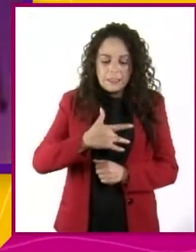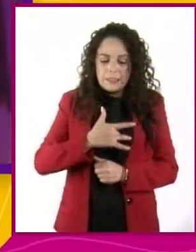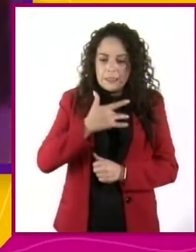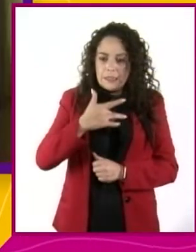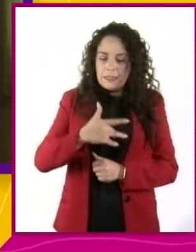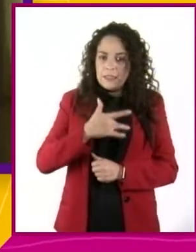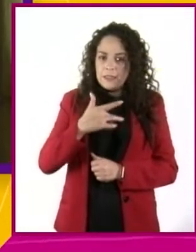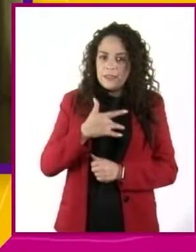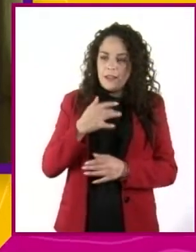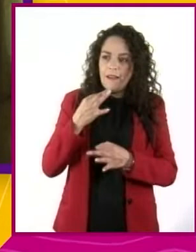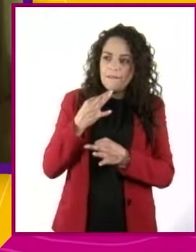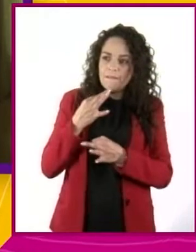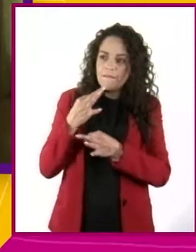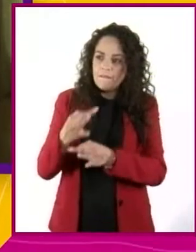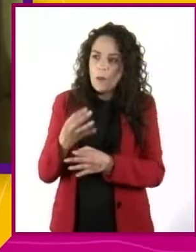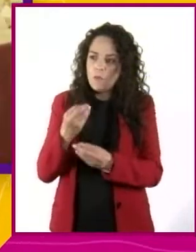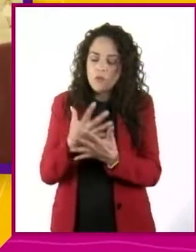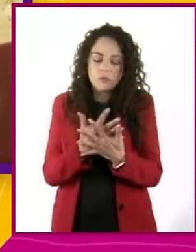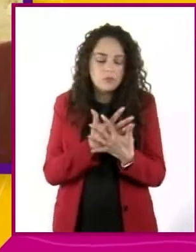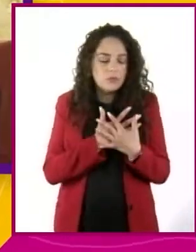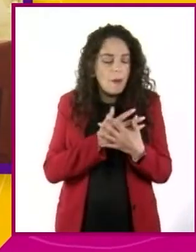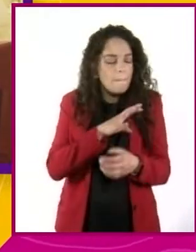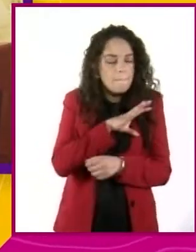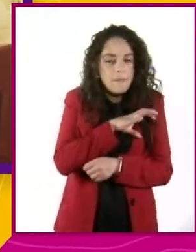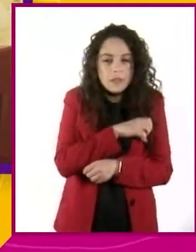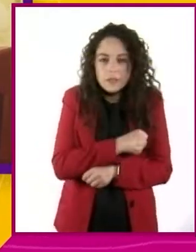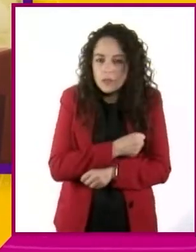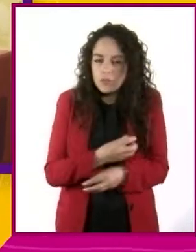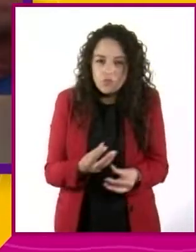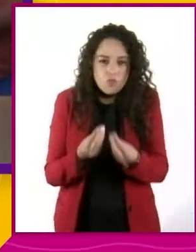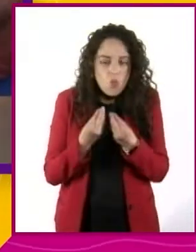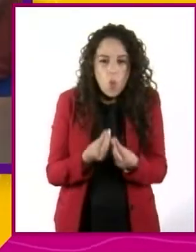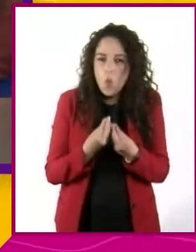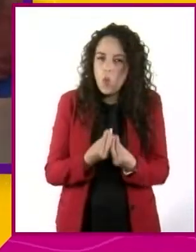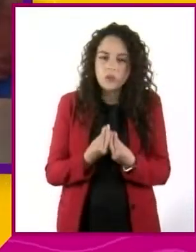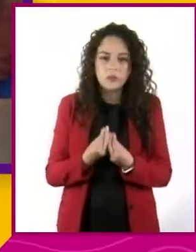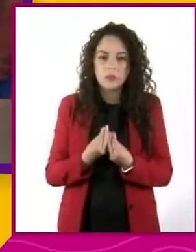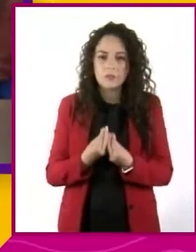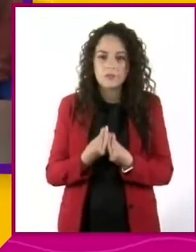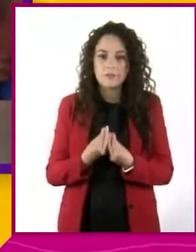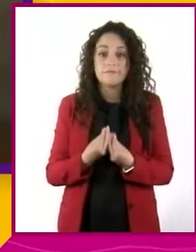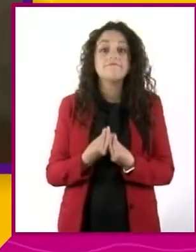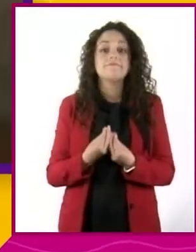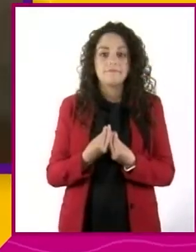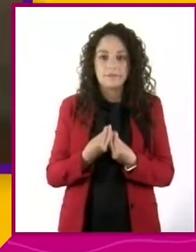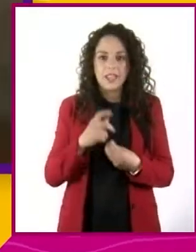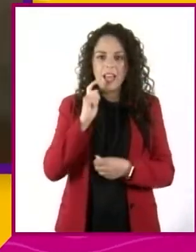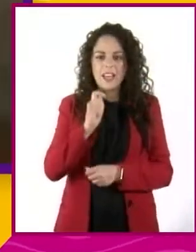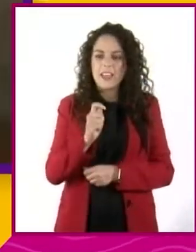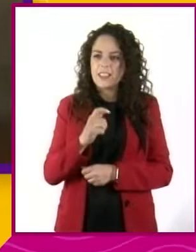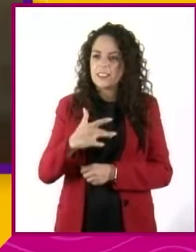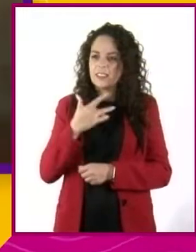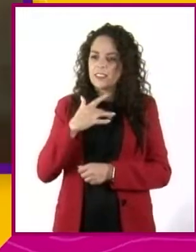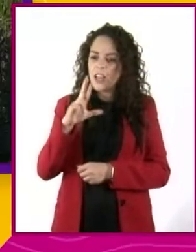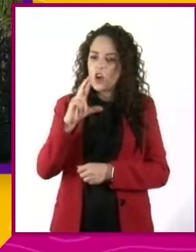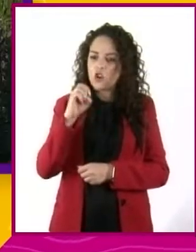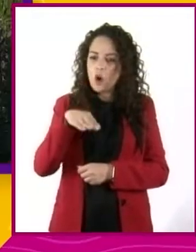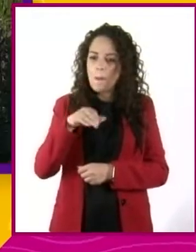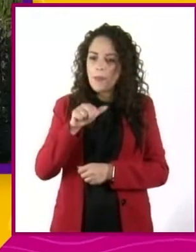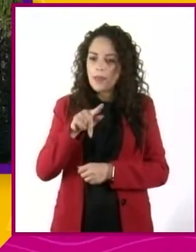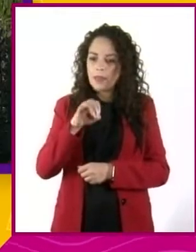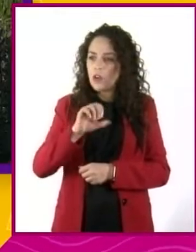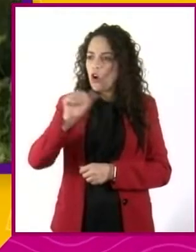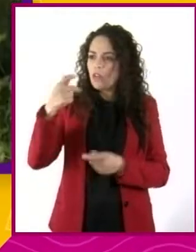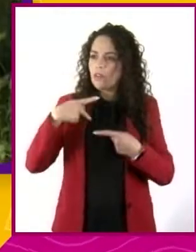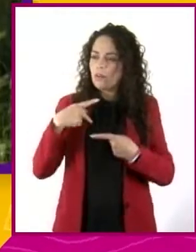de atracción apasionados. Consideran que desarrollar sentimientos románticos y sentirse atraídos por